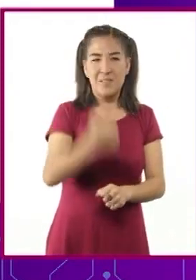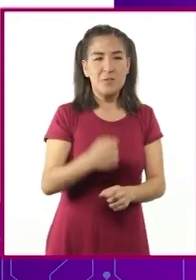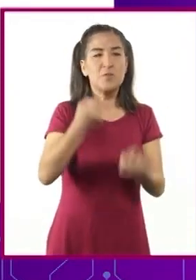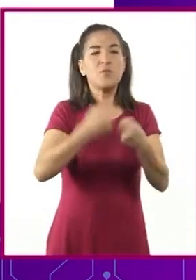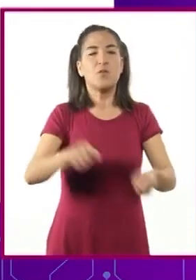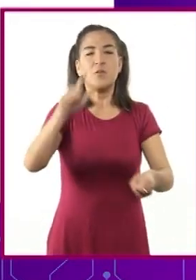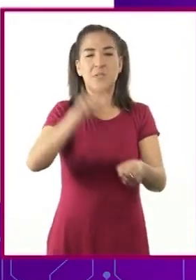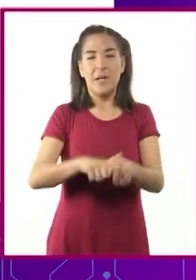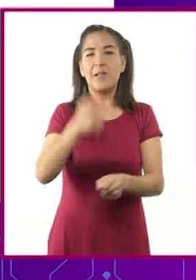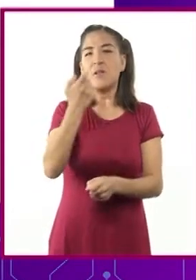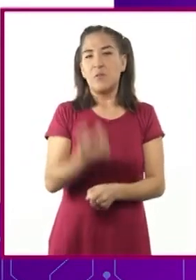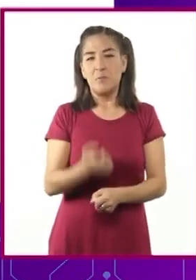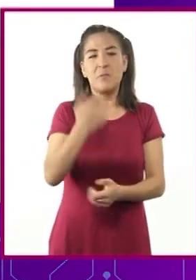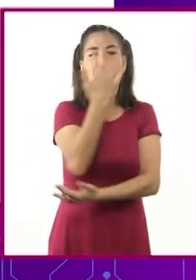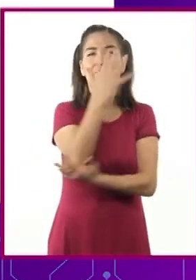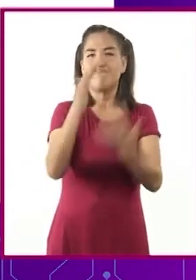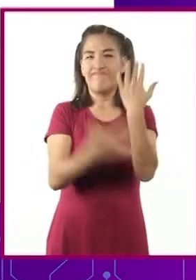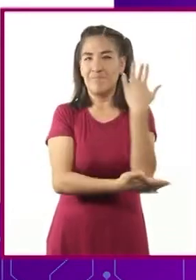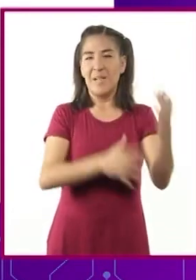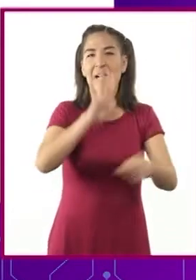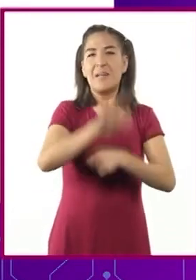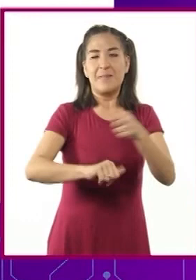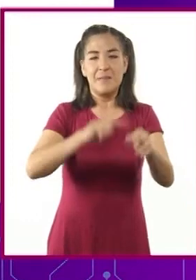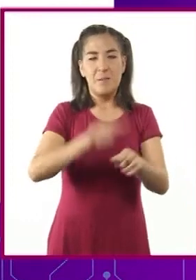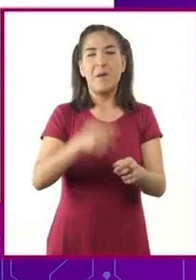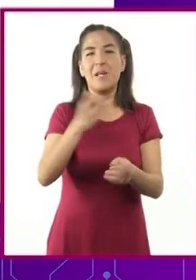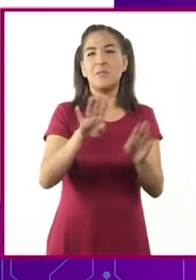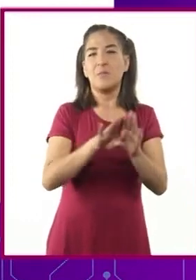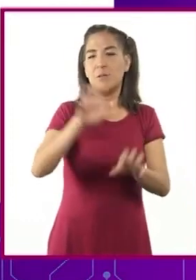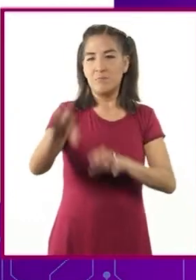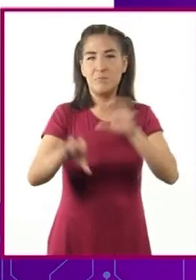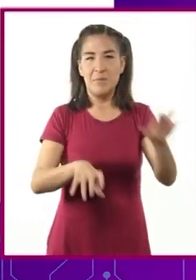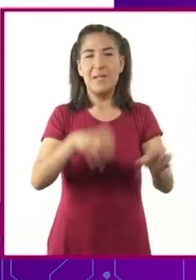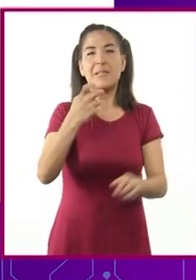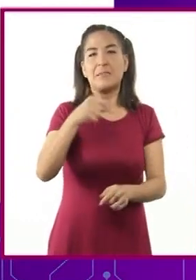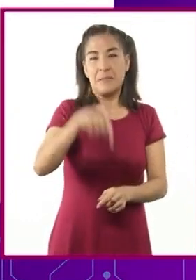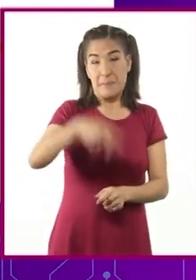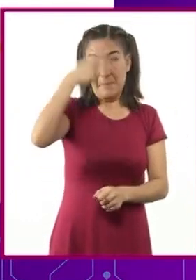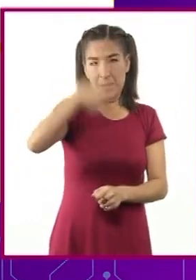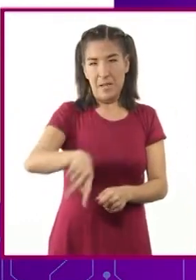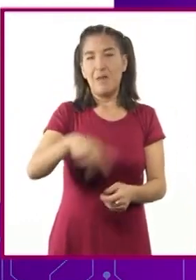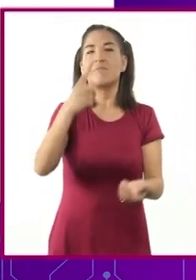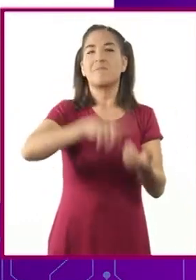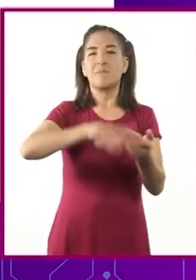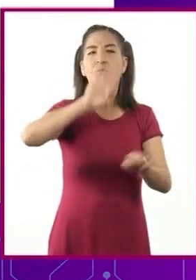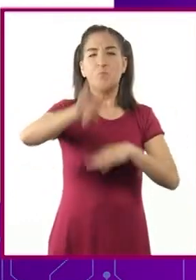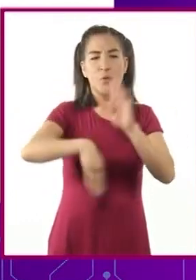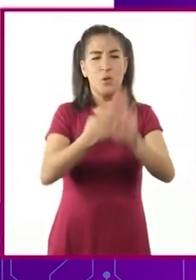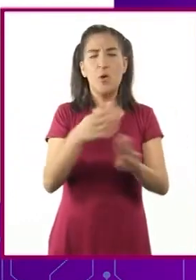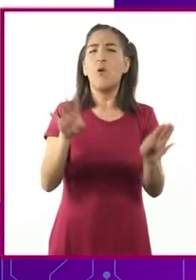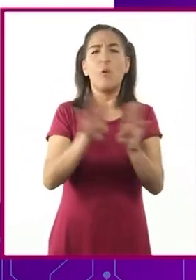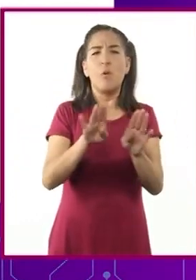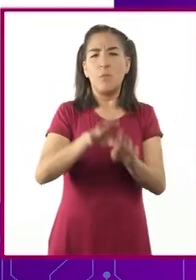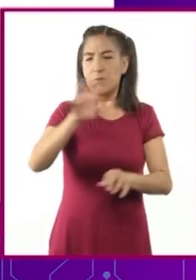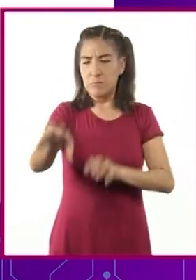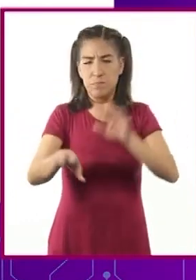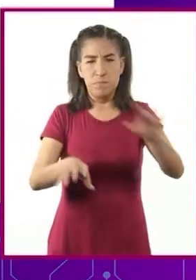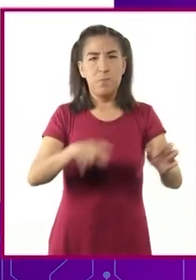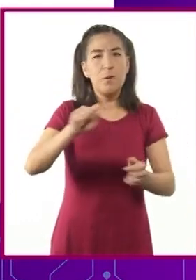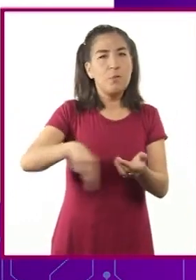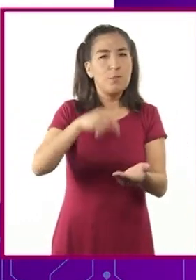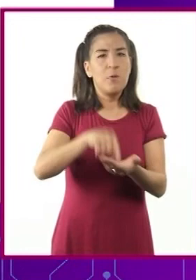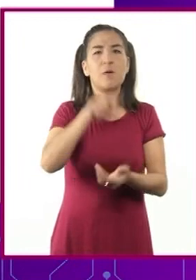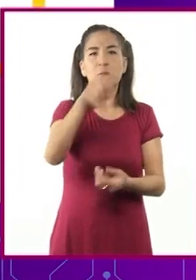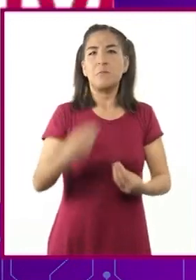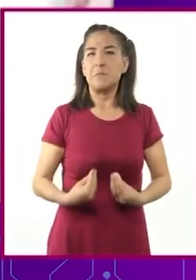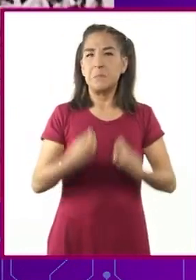sociales, económicas y ambientales de la distribución de la población en México y el mundo. ¿Cómo se distribuye la población en el lugar donde